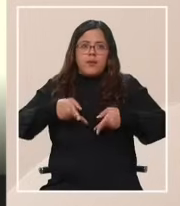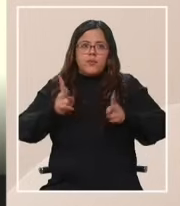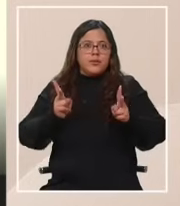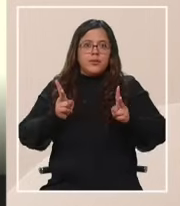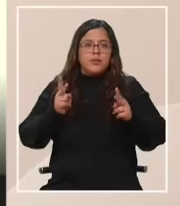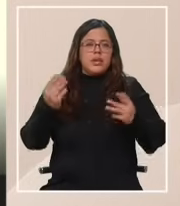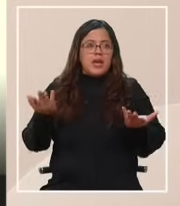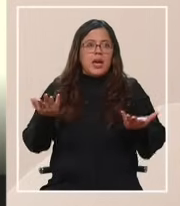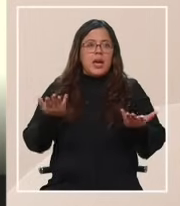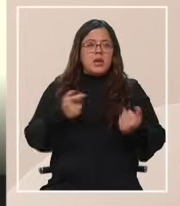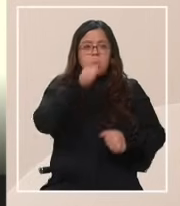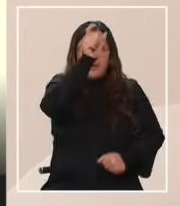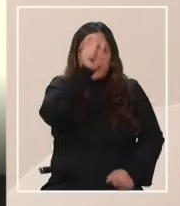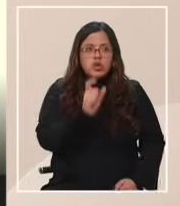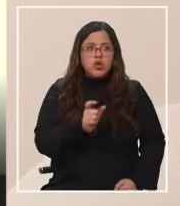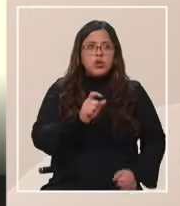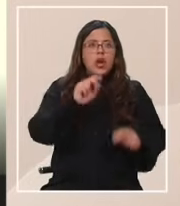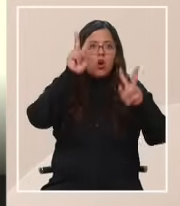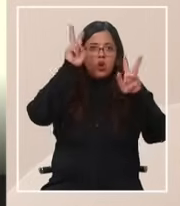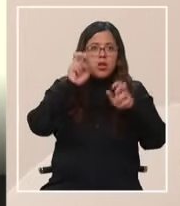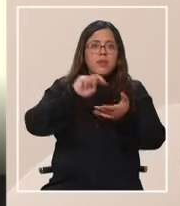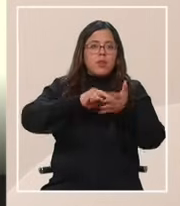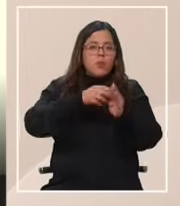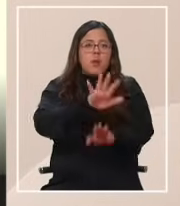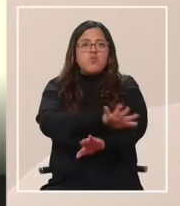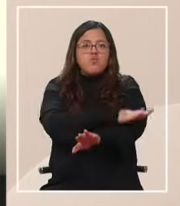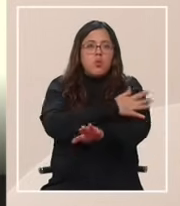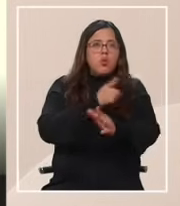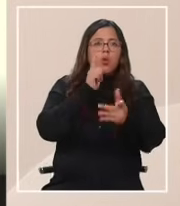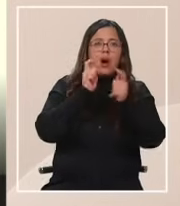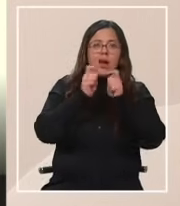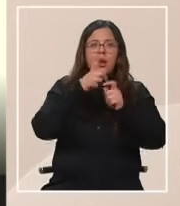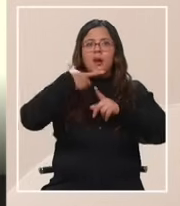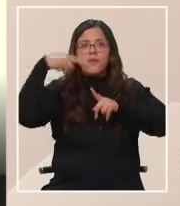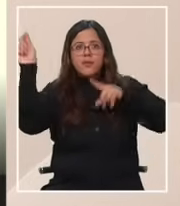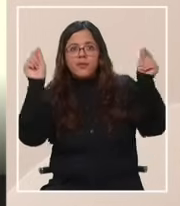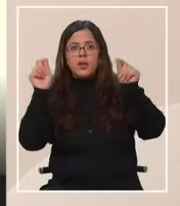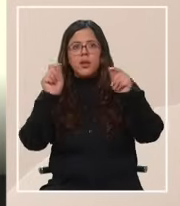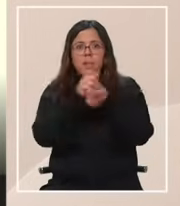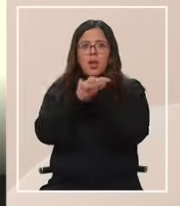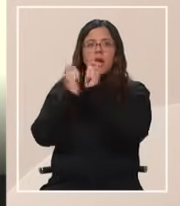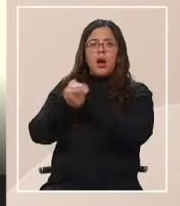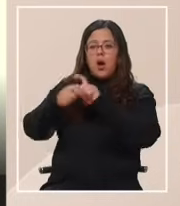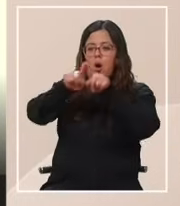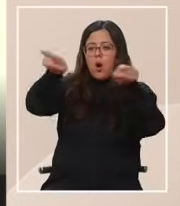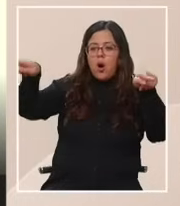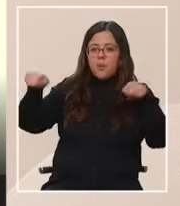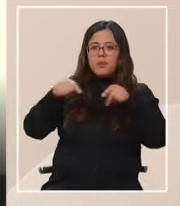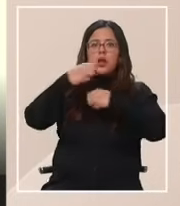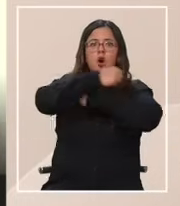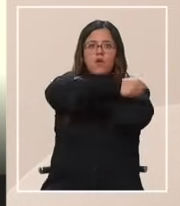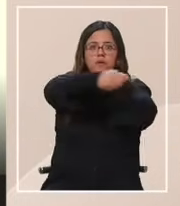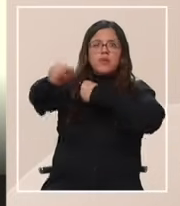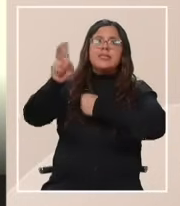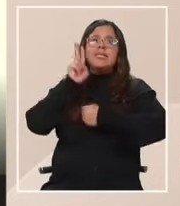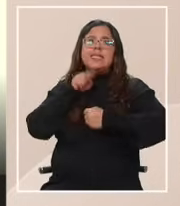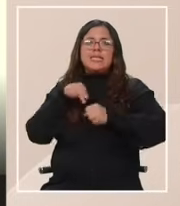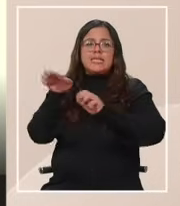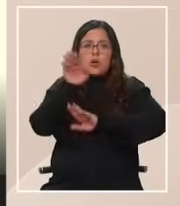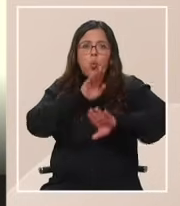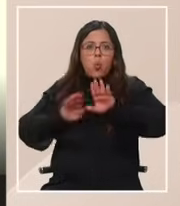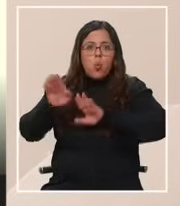es destinar a una paciente con problemas emocionales, con riesgo de fuga, en una habitación con ventana, sin protección y, por lo